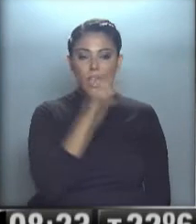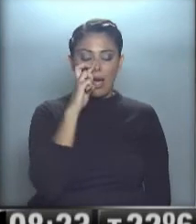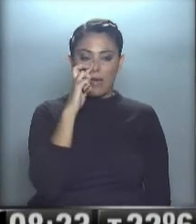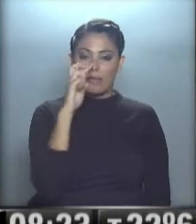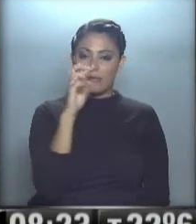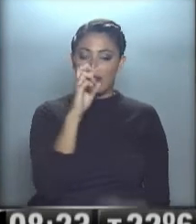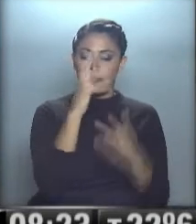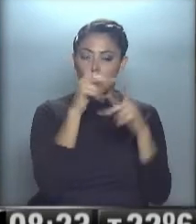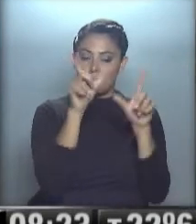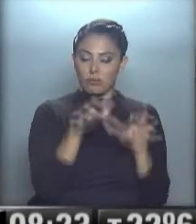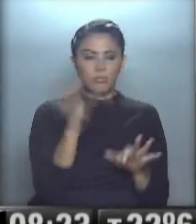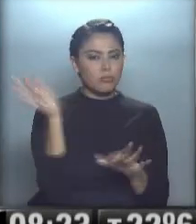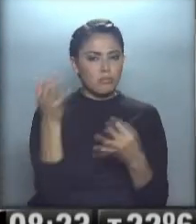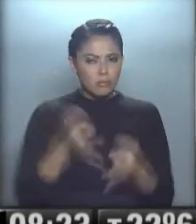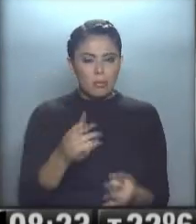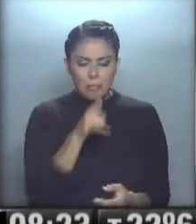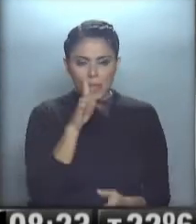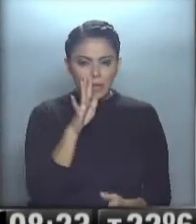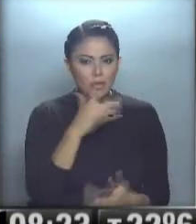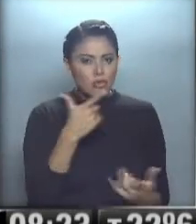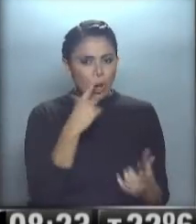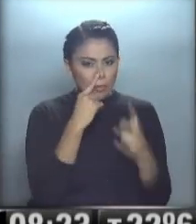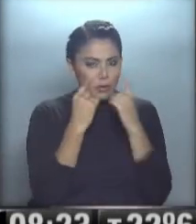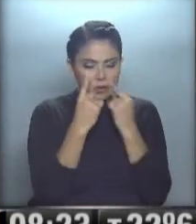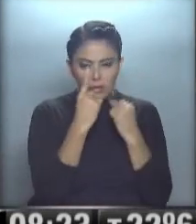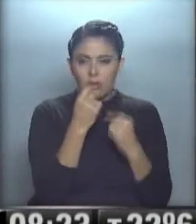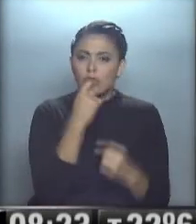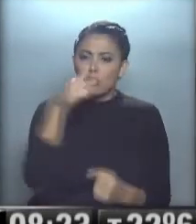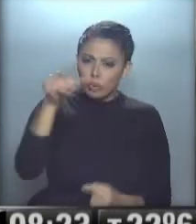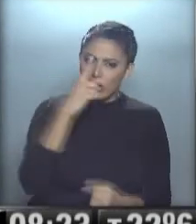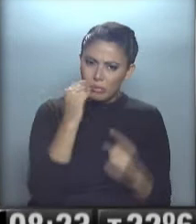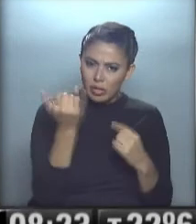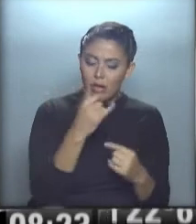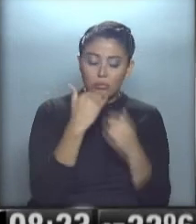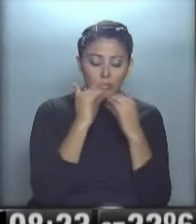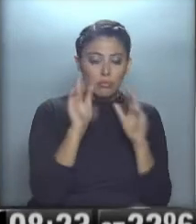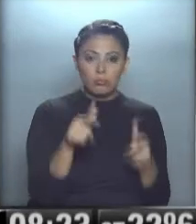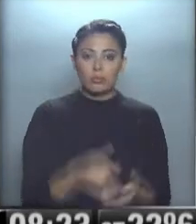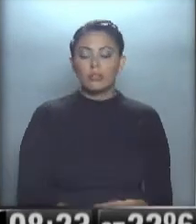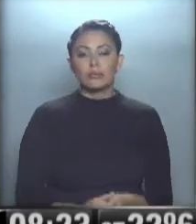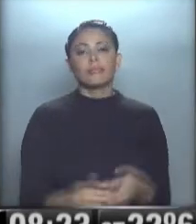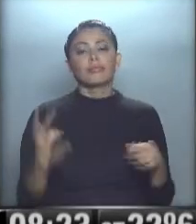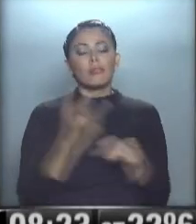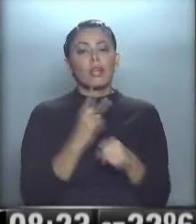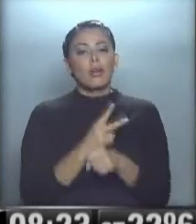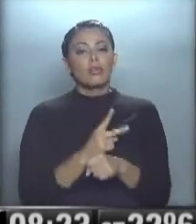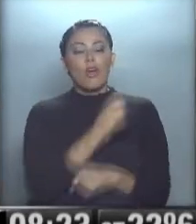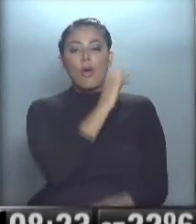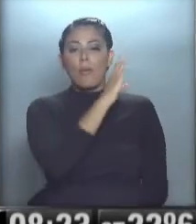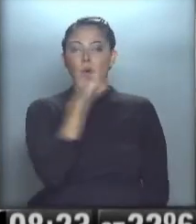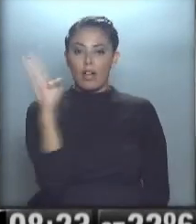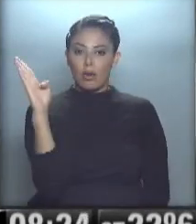funcionado eficazmente. Creo que no ha habido ninguna queja, no sé si han tenido quejas ustedes. En segundo lugar, los bancos